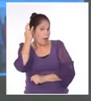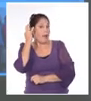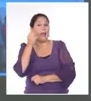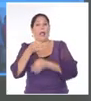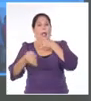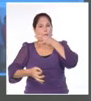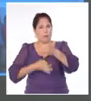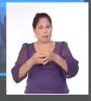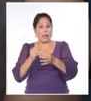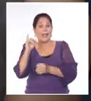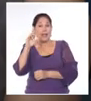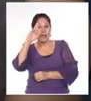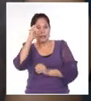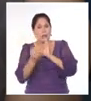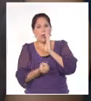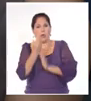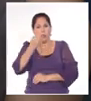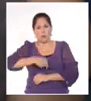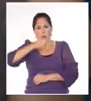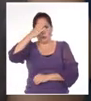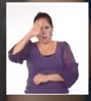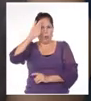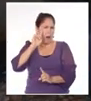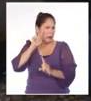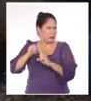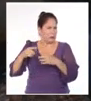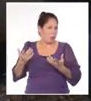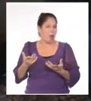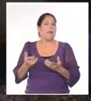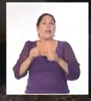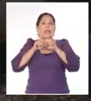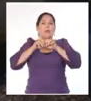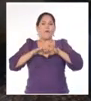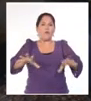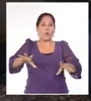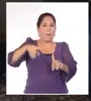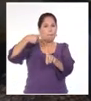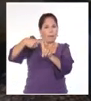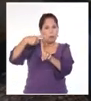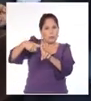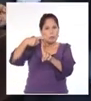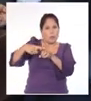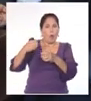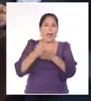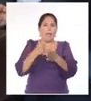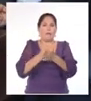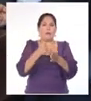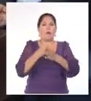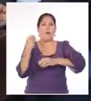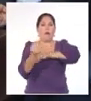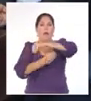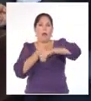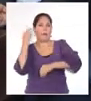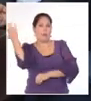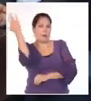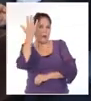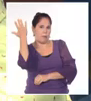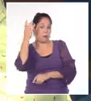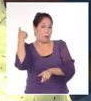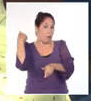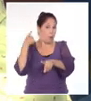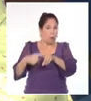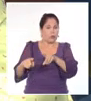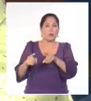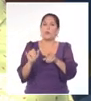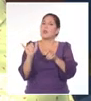su tipo creada en Cuba. Tiene el propósito de influir positivamente en el enfrentamiento al cambio climático y en la